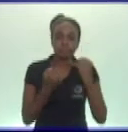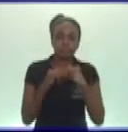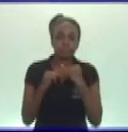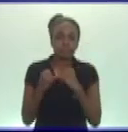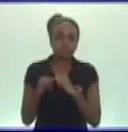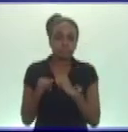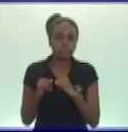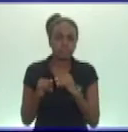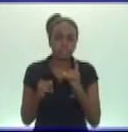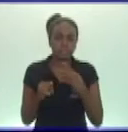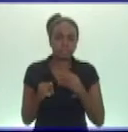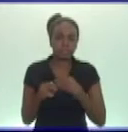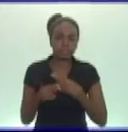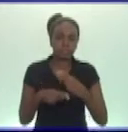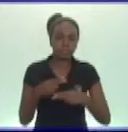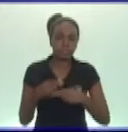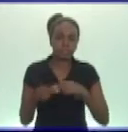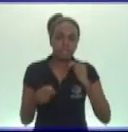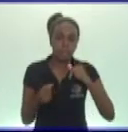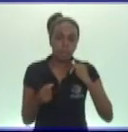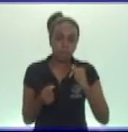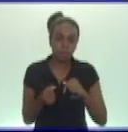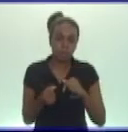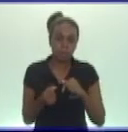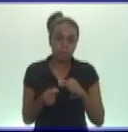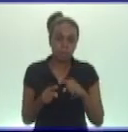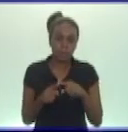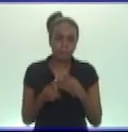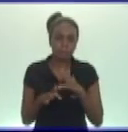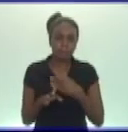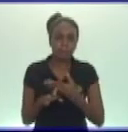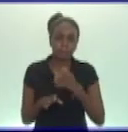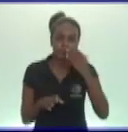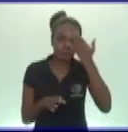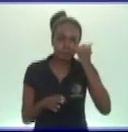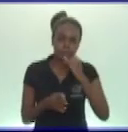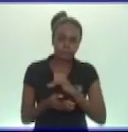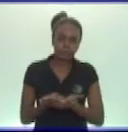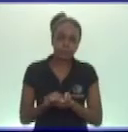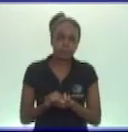tienen que hacer en este instante su realización.